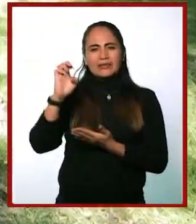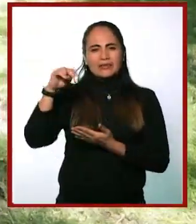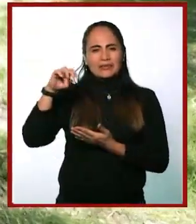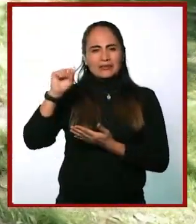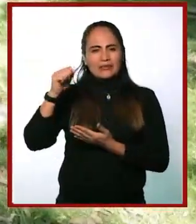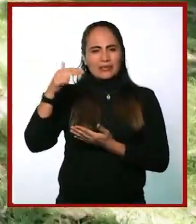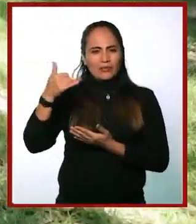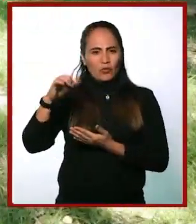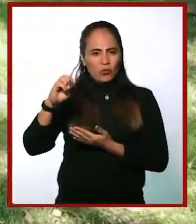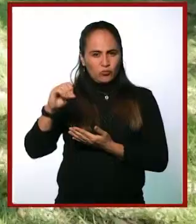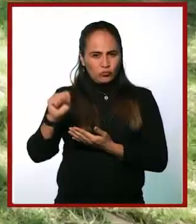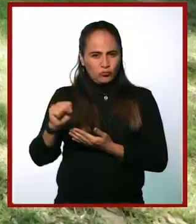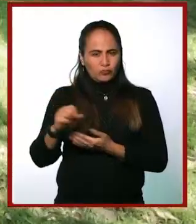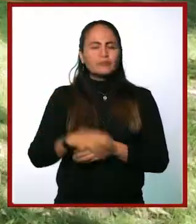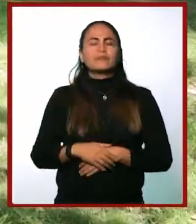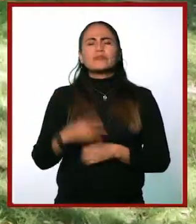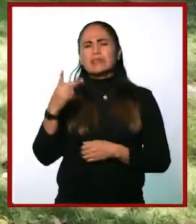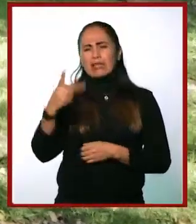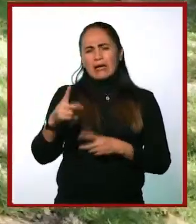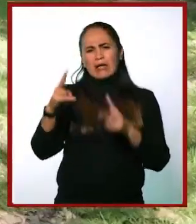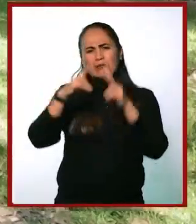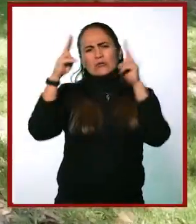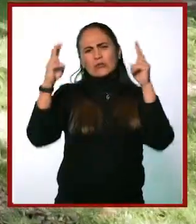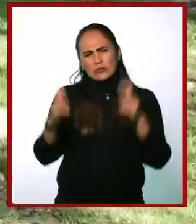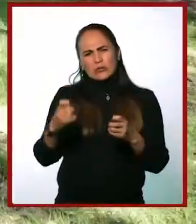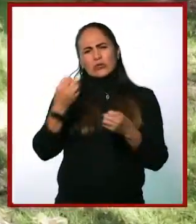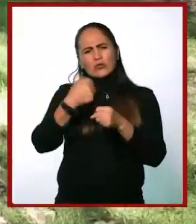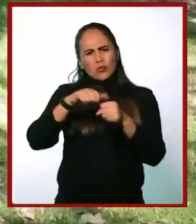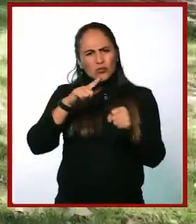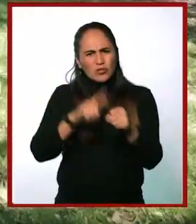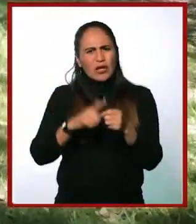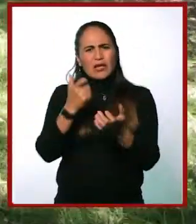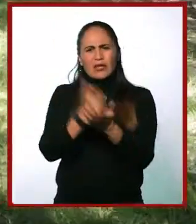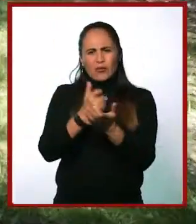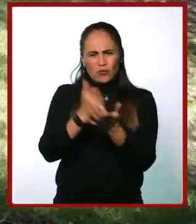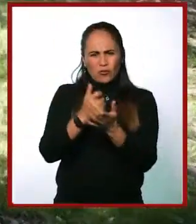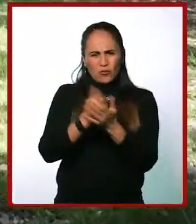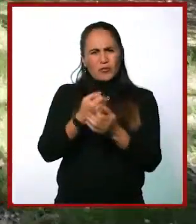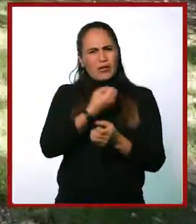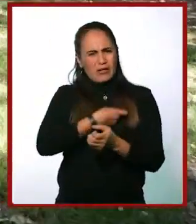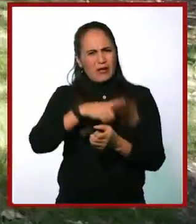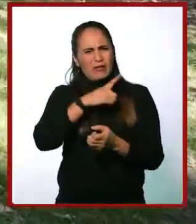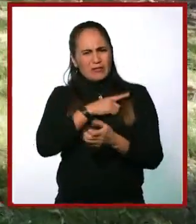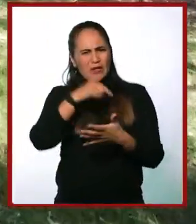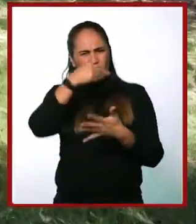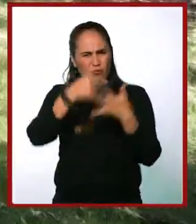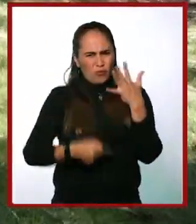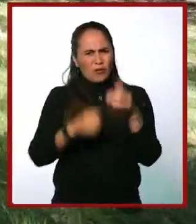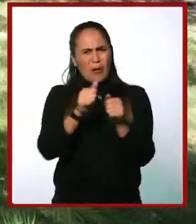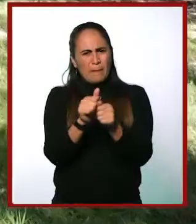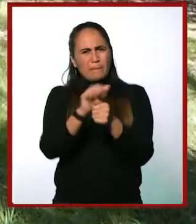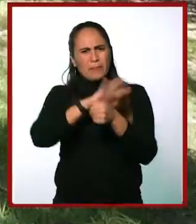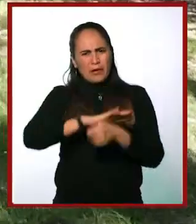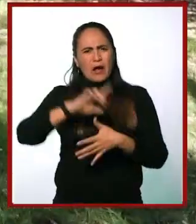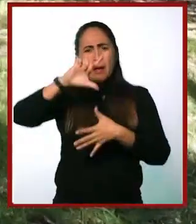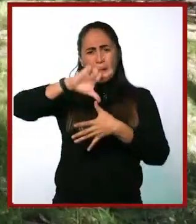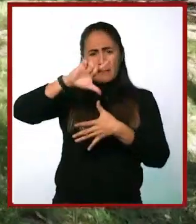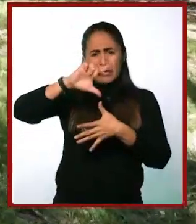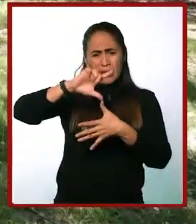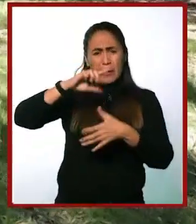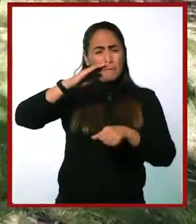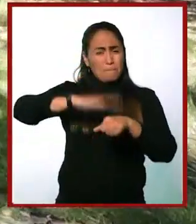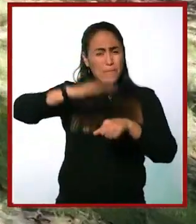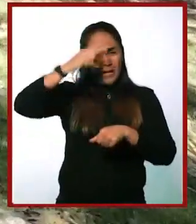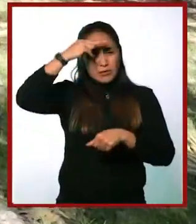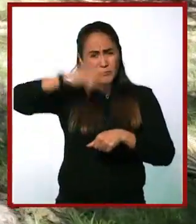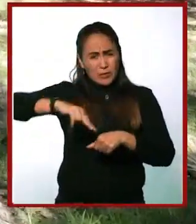doctor Patricio Chávez expone que la situación sanitaria, social y económica que ha generado la pandemia en América Latina y en especial en